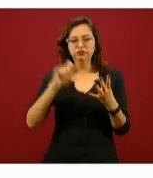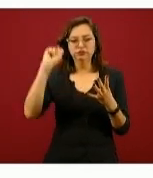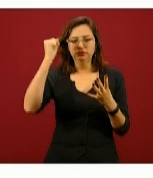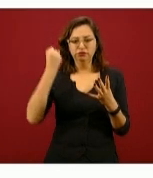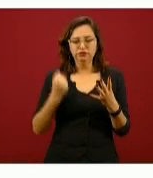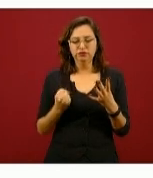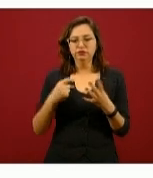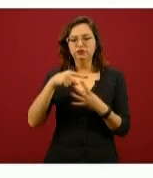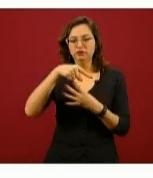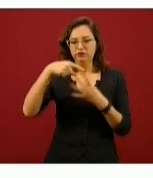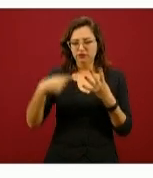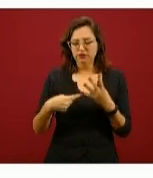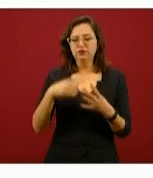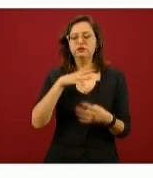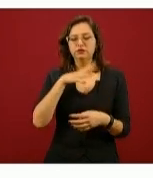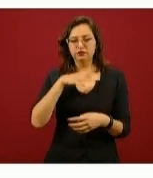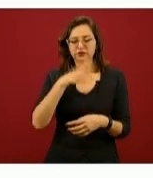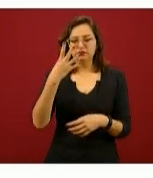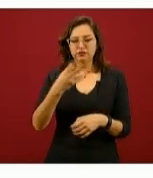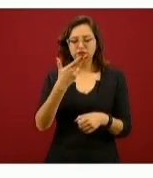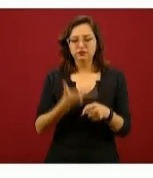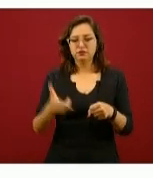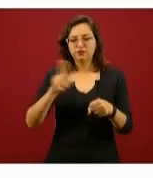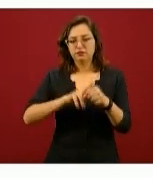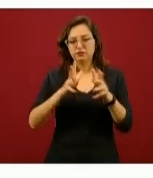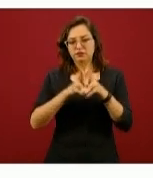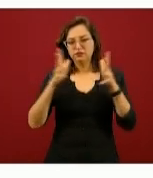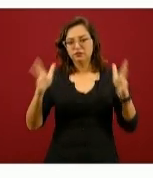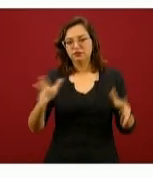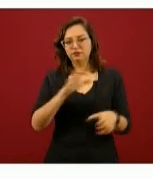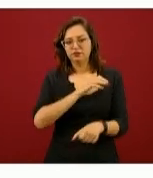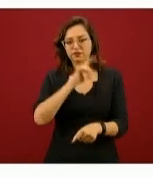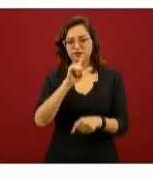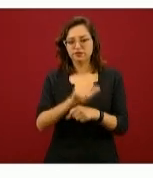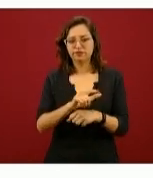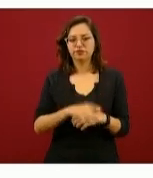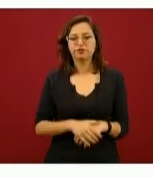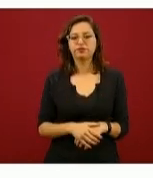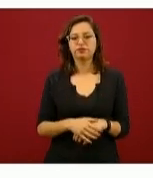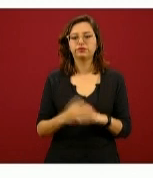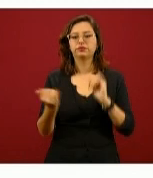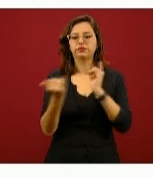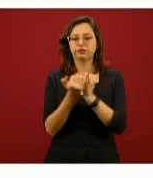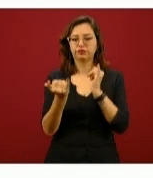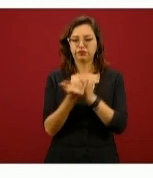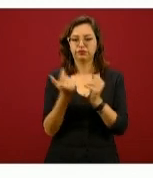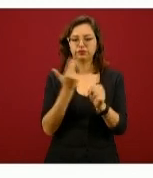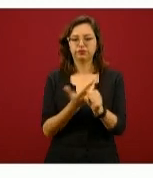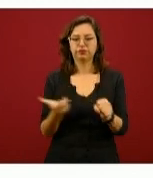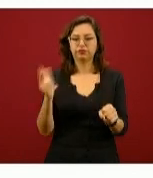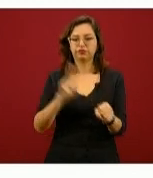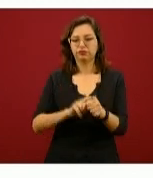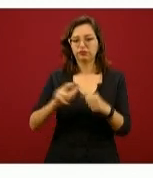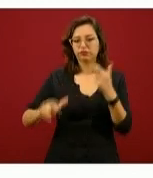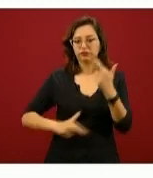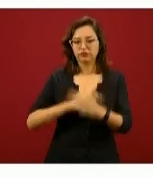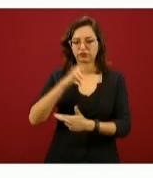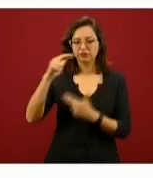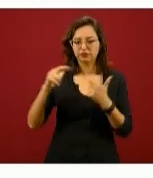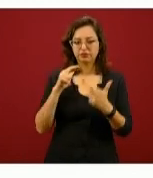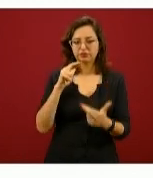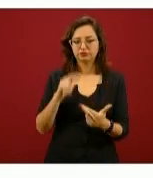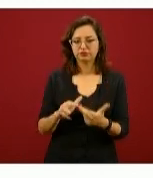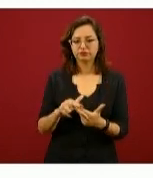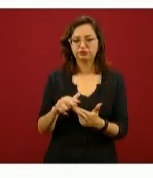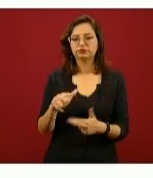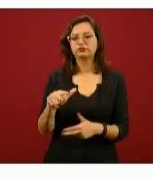Sinaloa, son nuestros 4 hospitales. También hospitales de región que